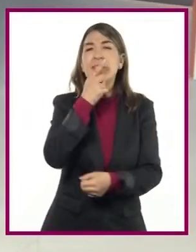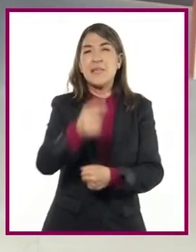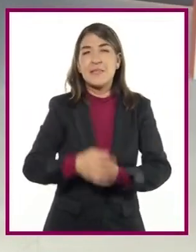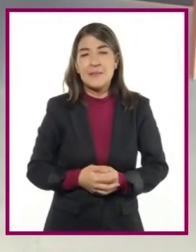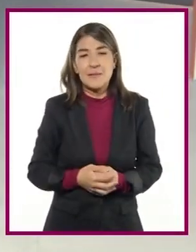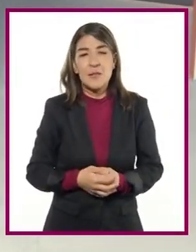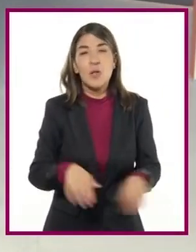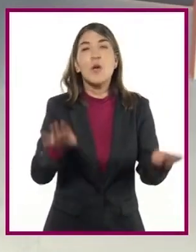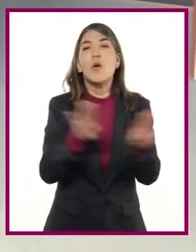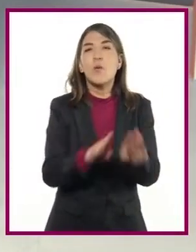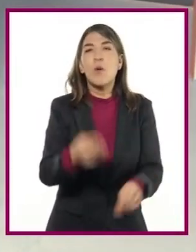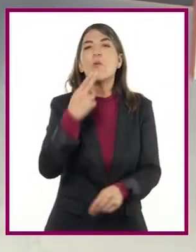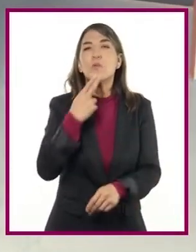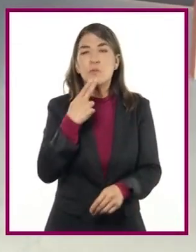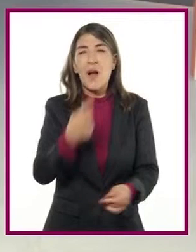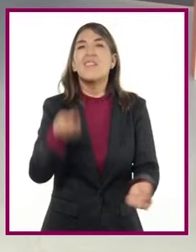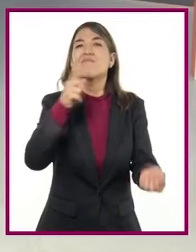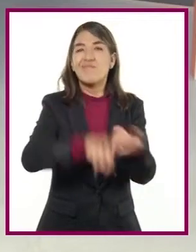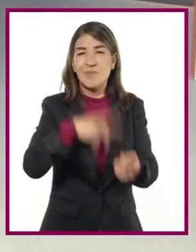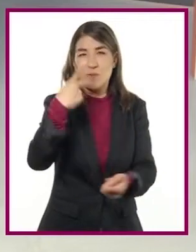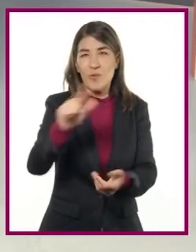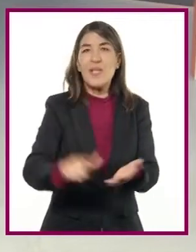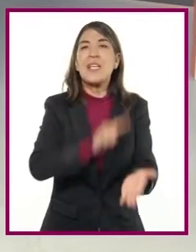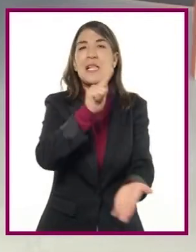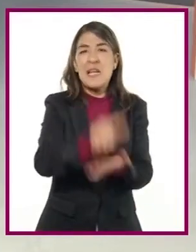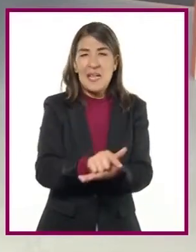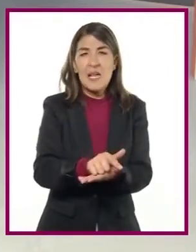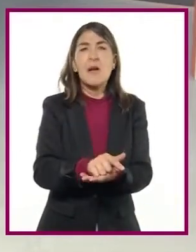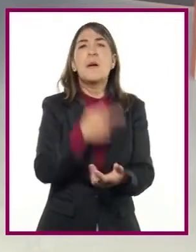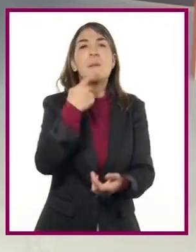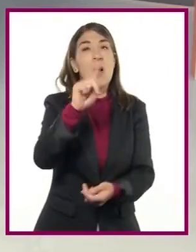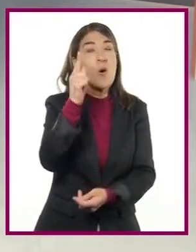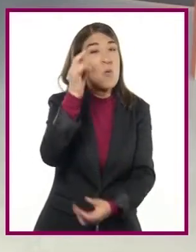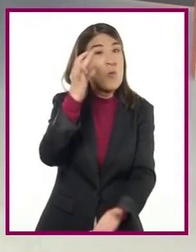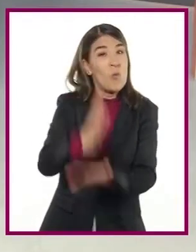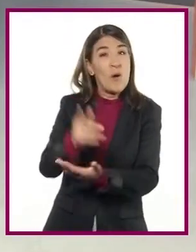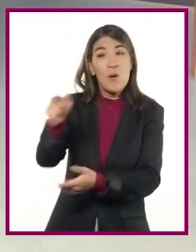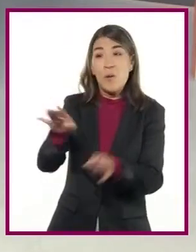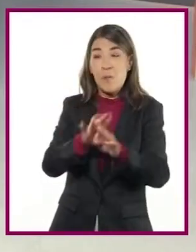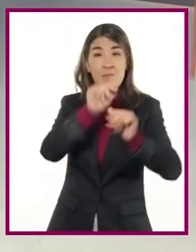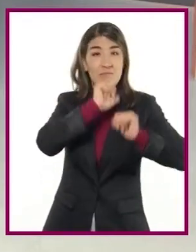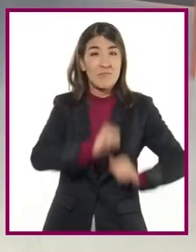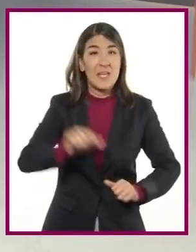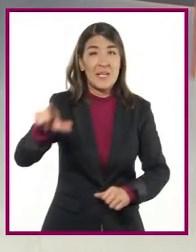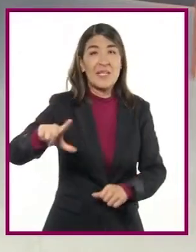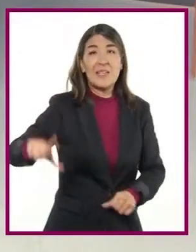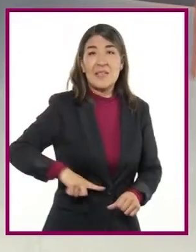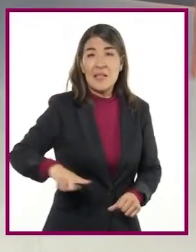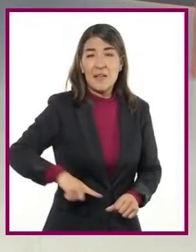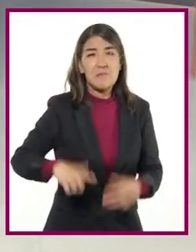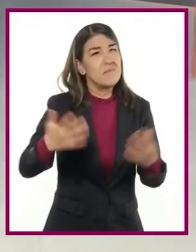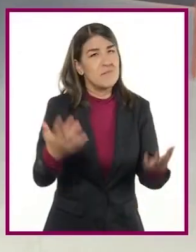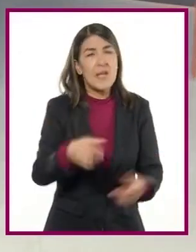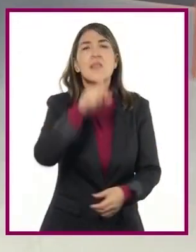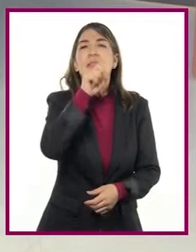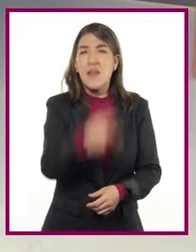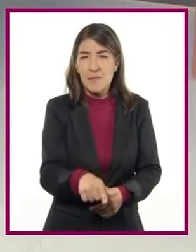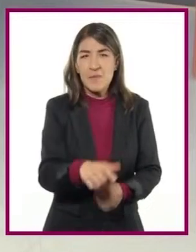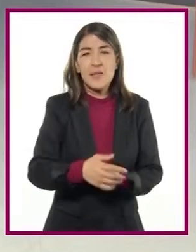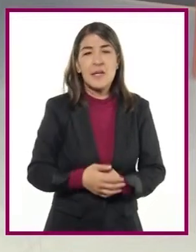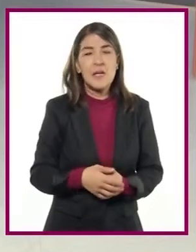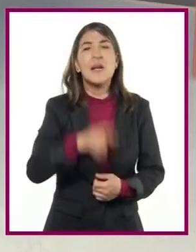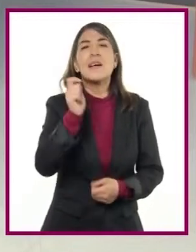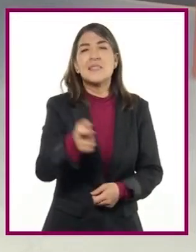un término muy usado en el ámbito legal, no son acciones exclusivas de autoridades o servidores públicos. También,